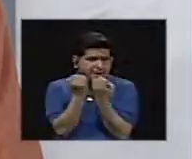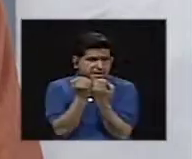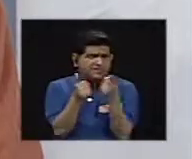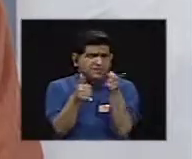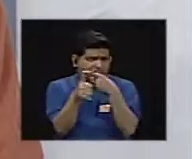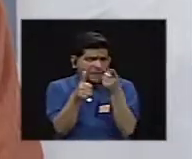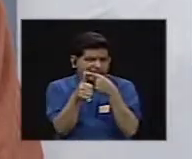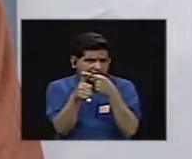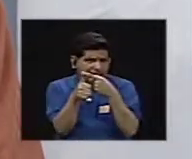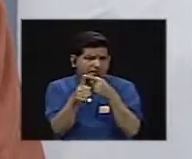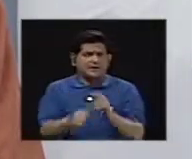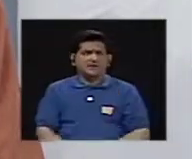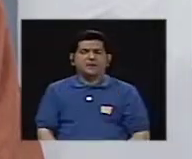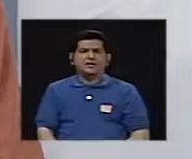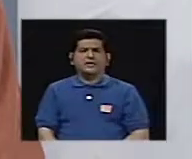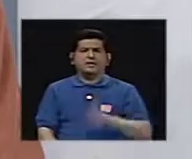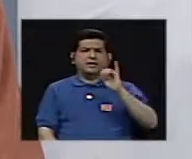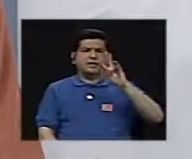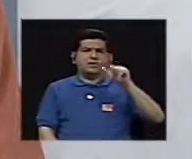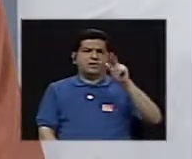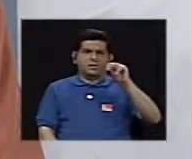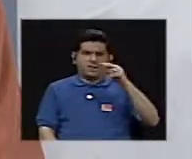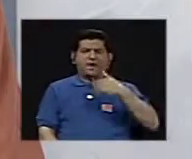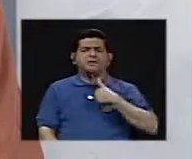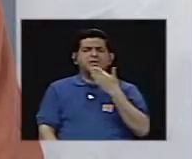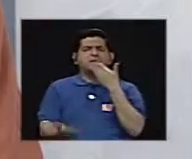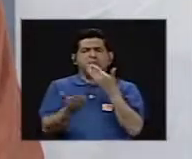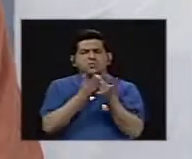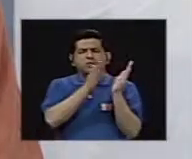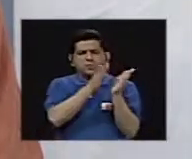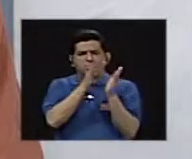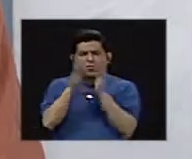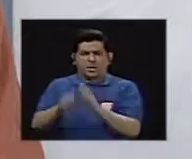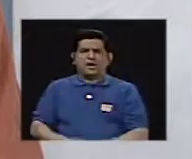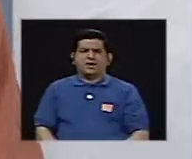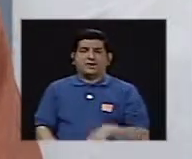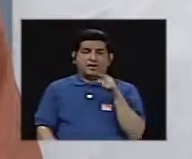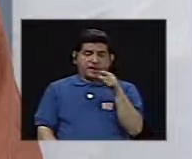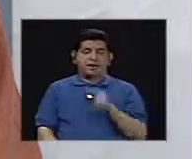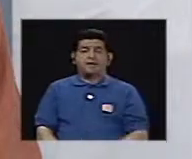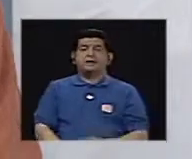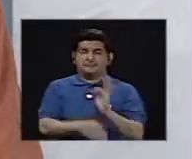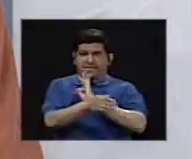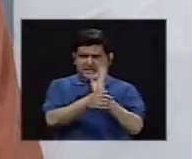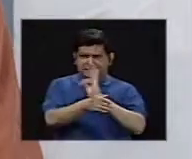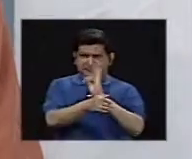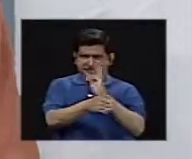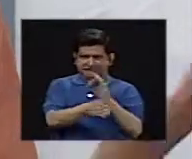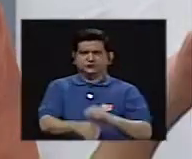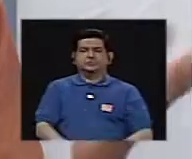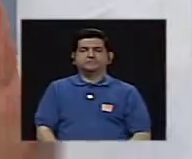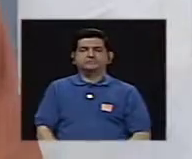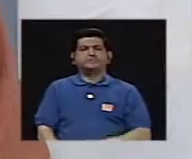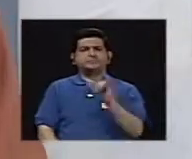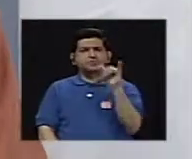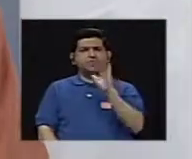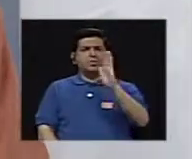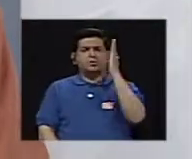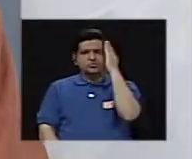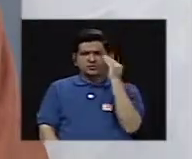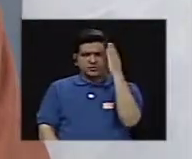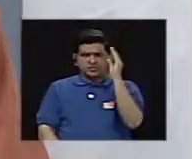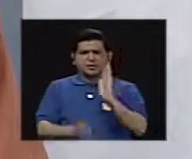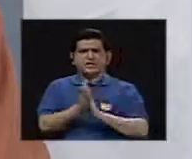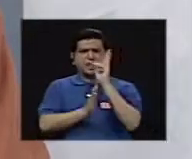primero con Iván tiene una muy buena formación, además en formatos televisivos. Así es. Y también su experiencia